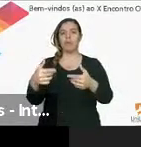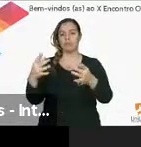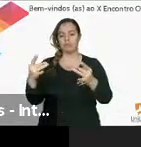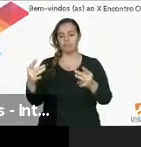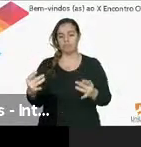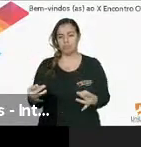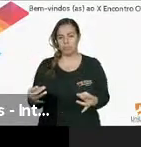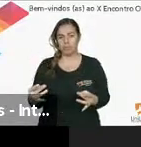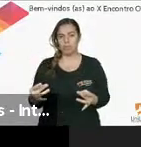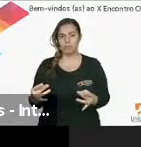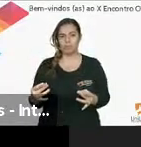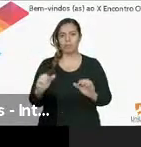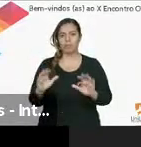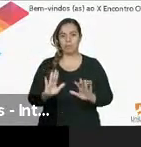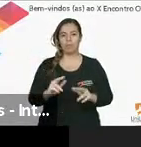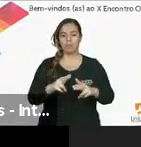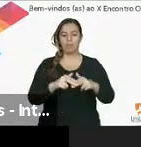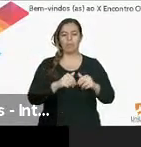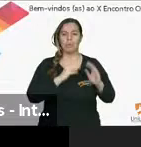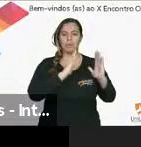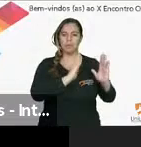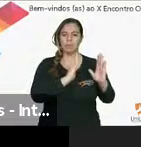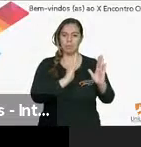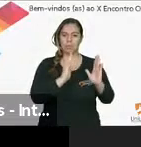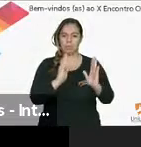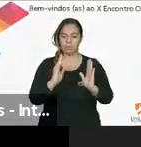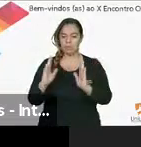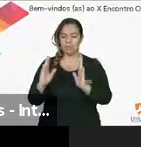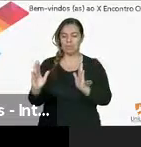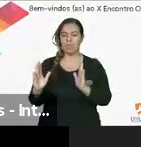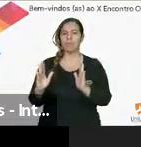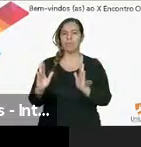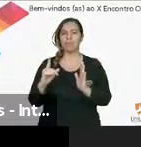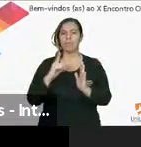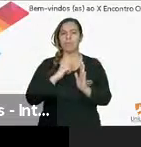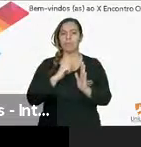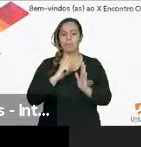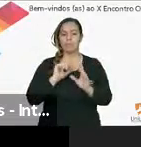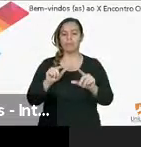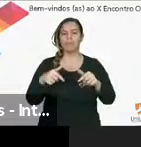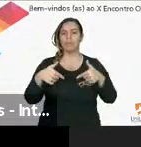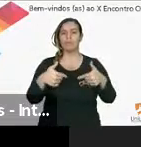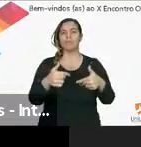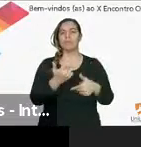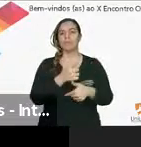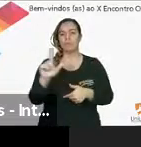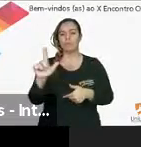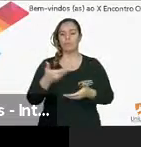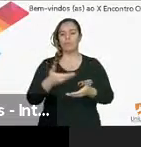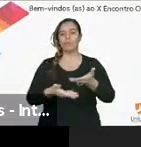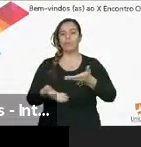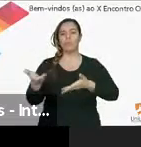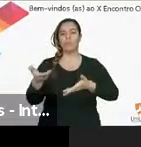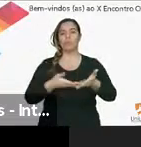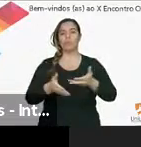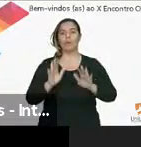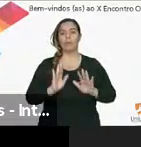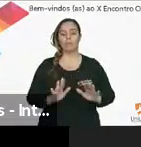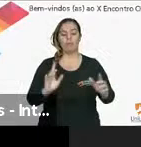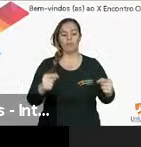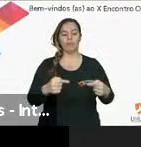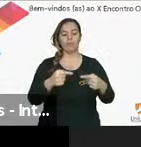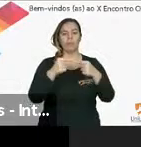a través de un proceso transforma su espacio de acciones en otro que es adecuado, acertado a